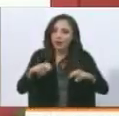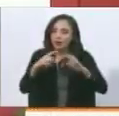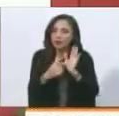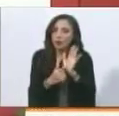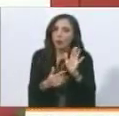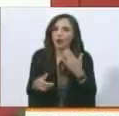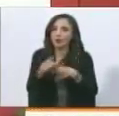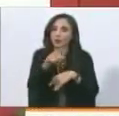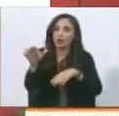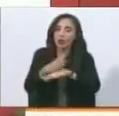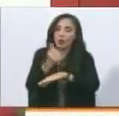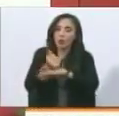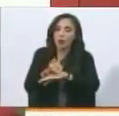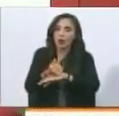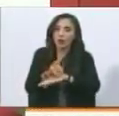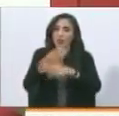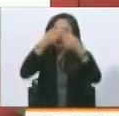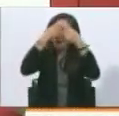Tendría entonces,